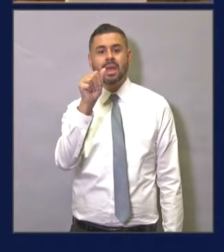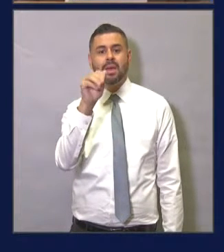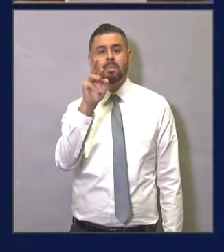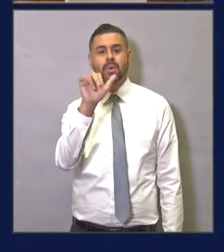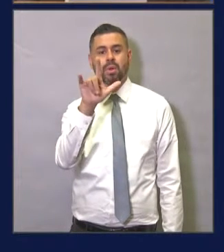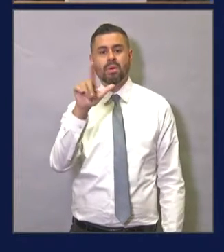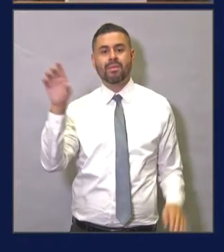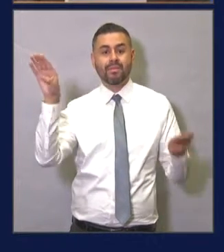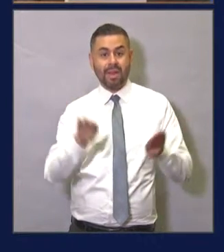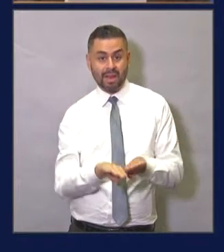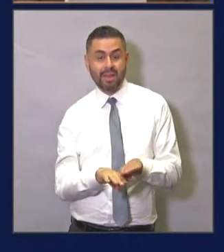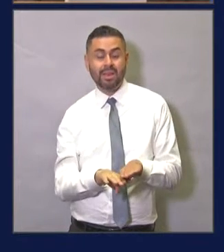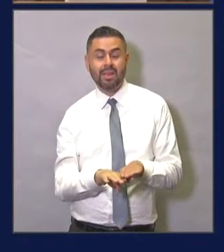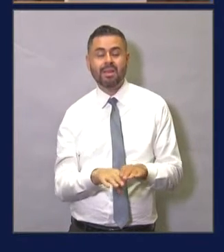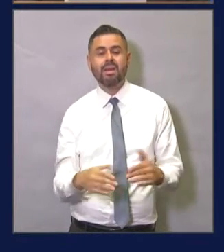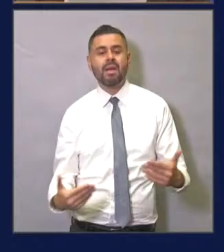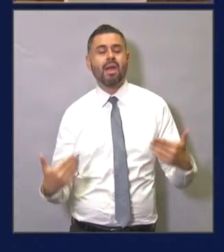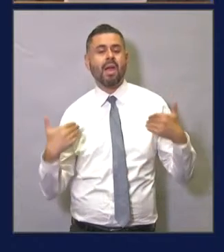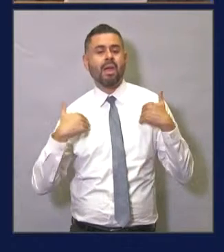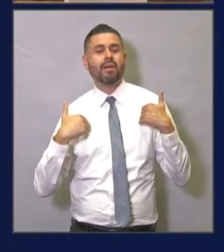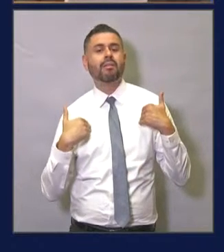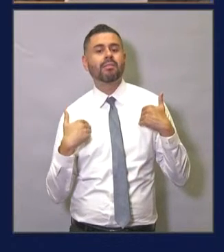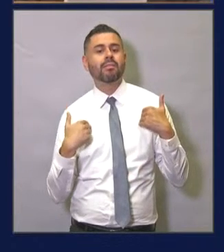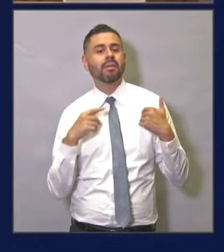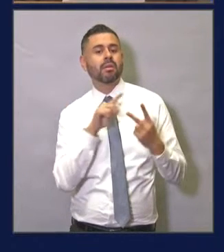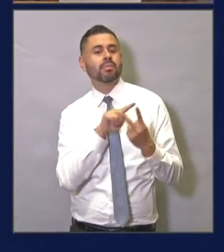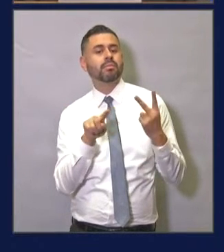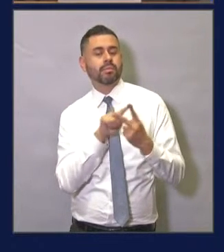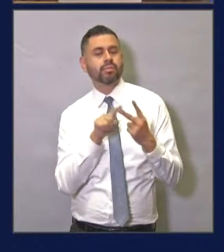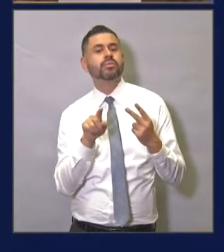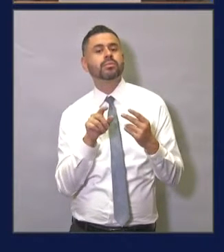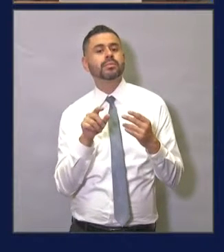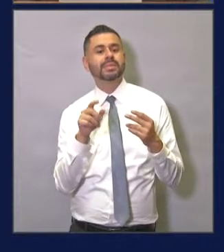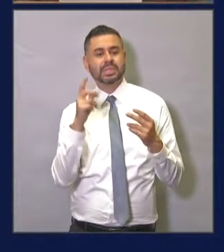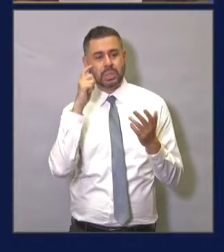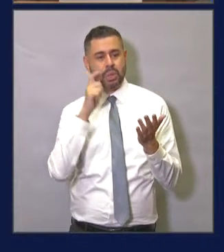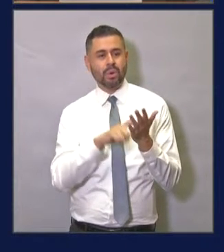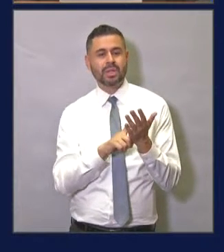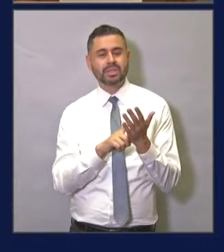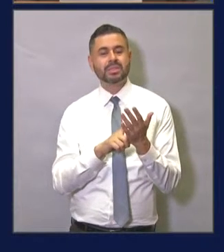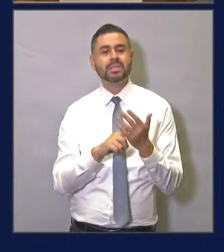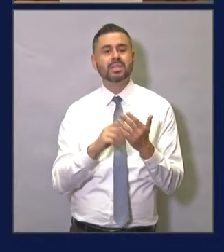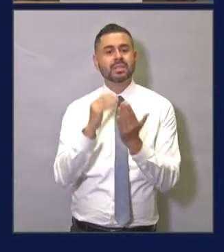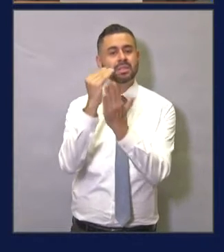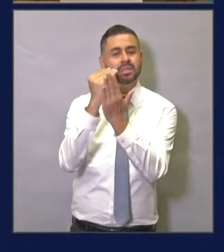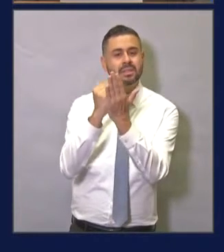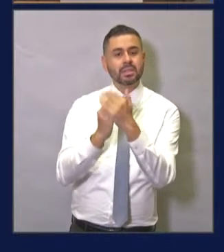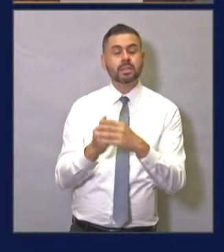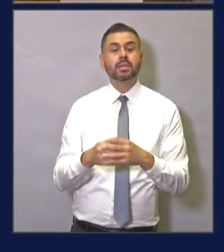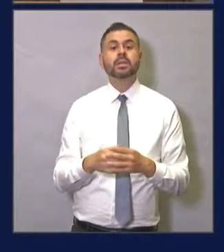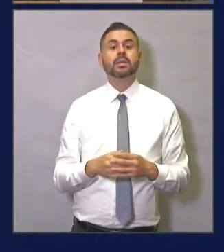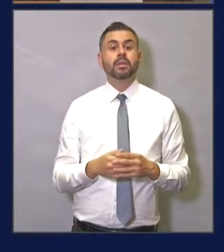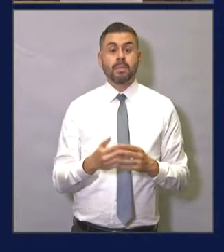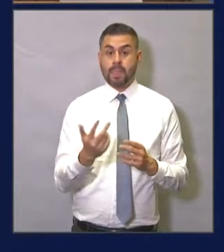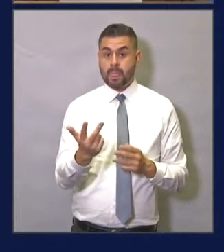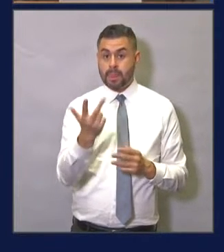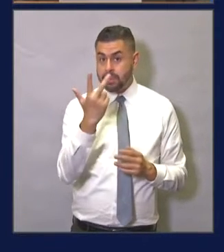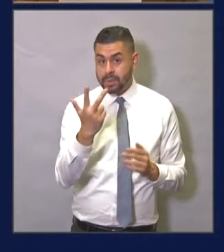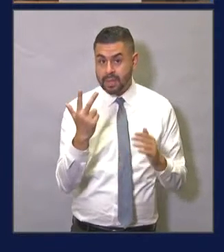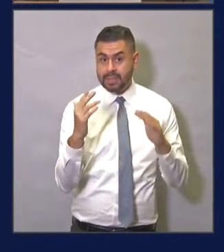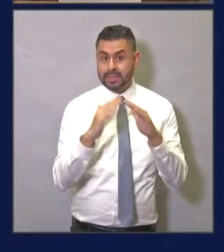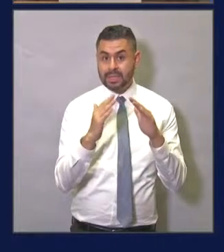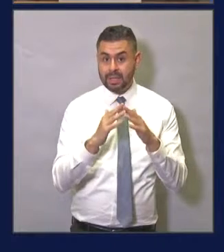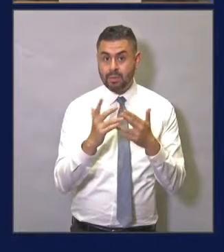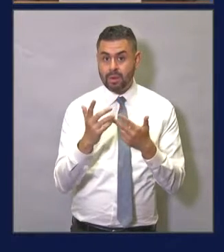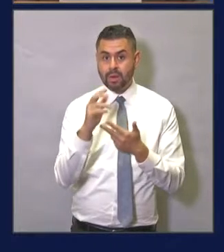Ángeles tienen la mayoría de las comunidades que experimentan los grandes aumentos. Los 3 vecindarios principales,